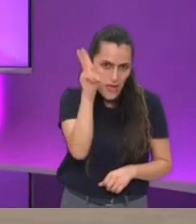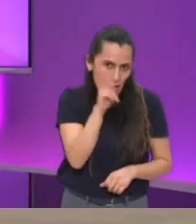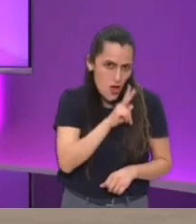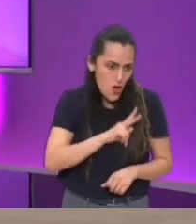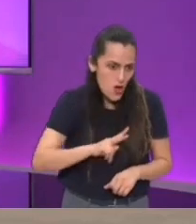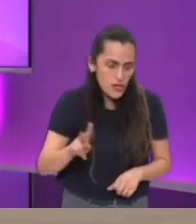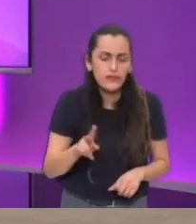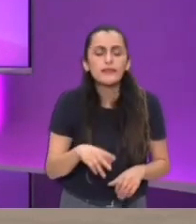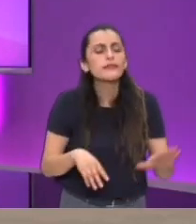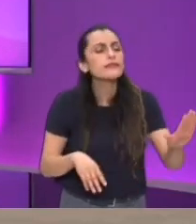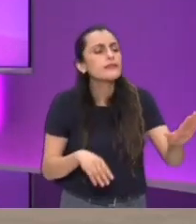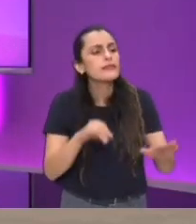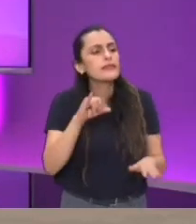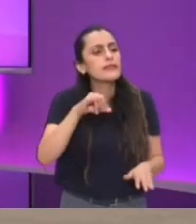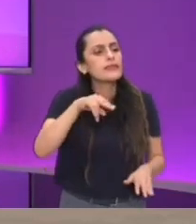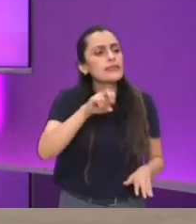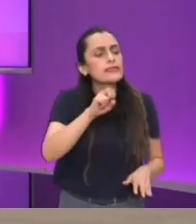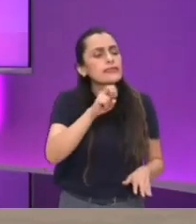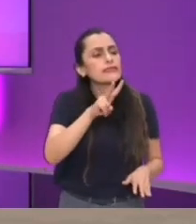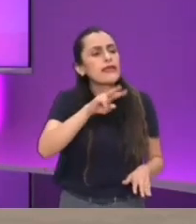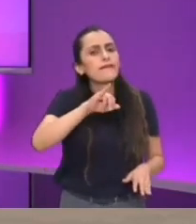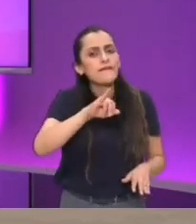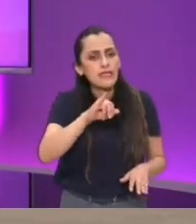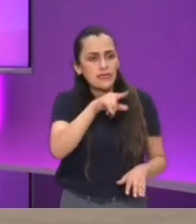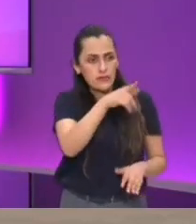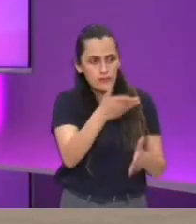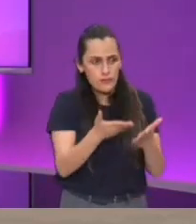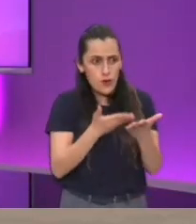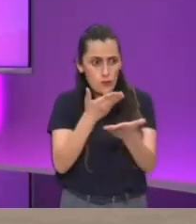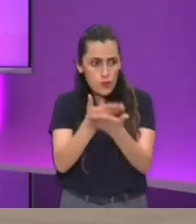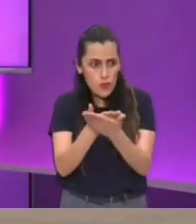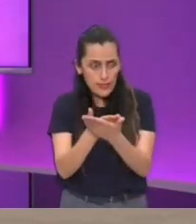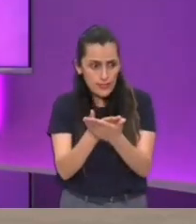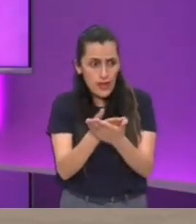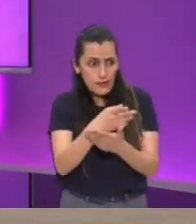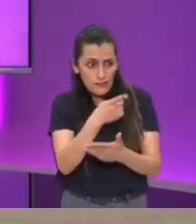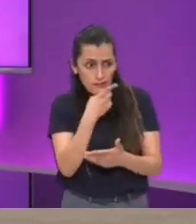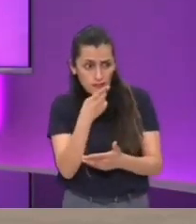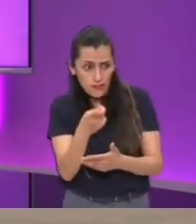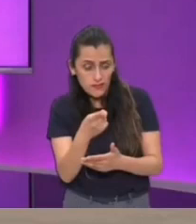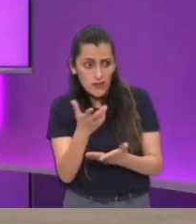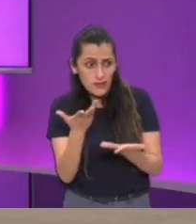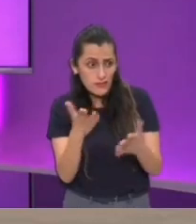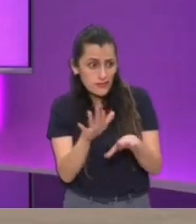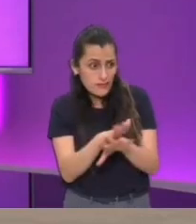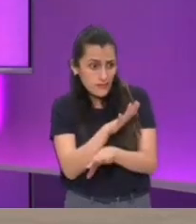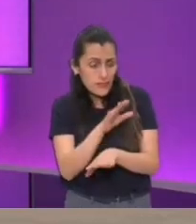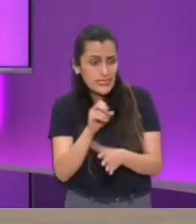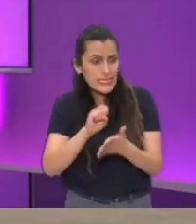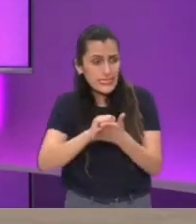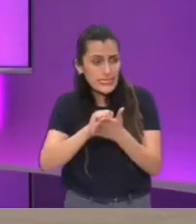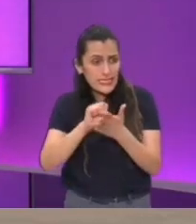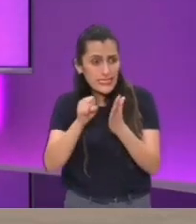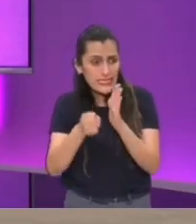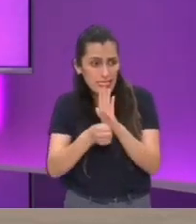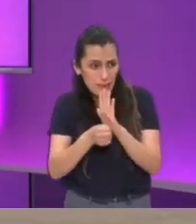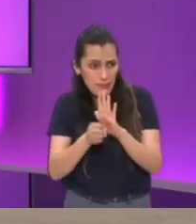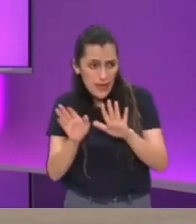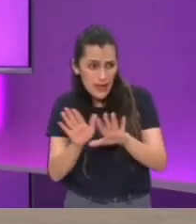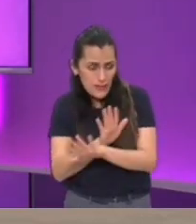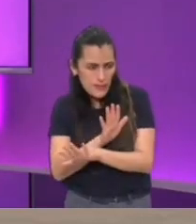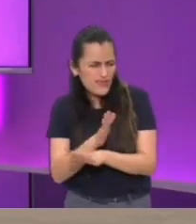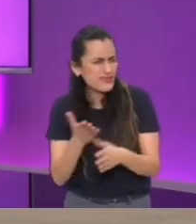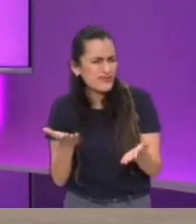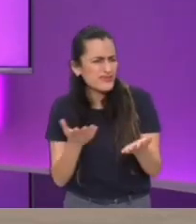del INSABI, donde dicen ustedes en su propuesta legislativa que hay que reconstruir el sistema... ¿A qué se